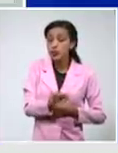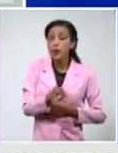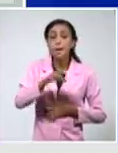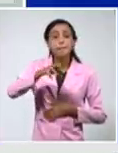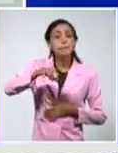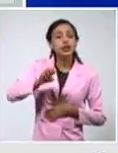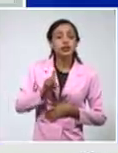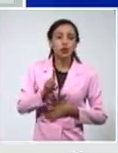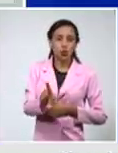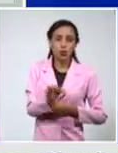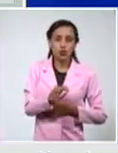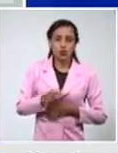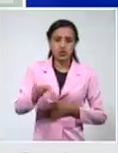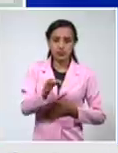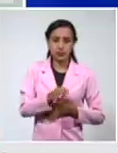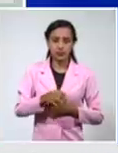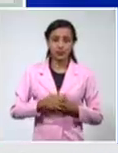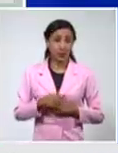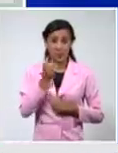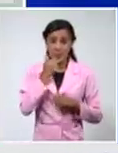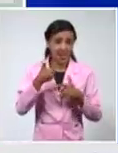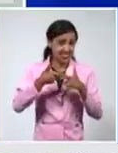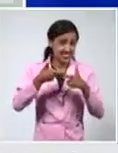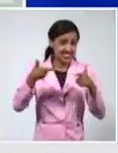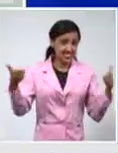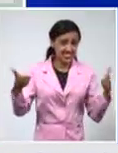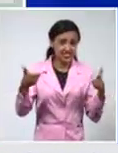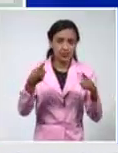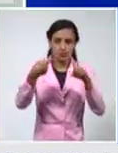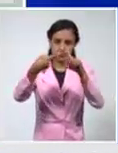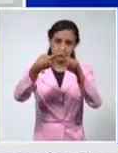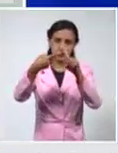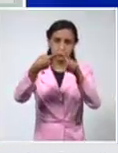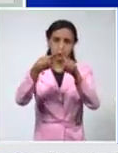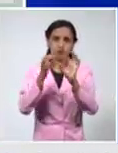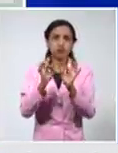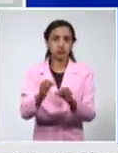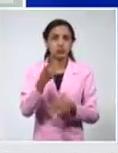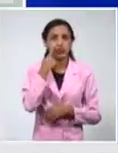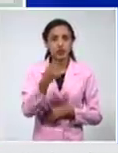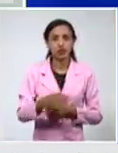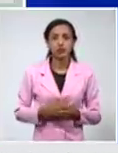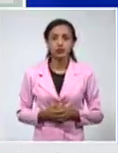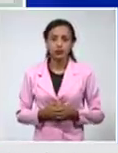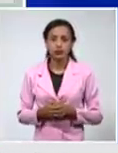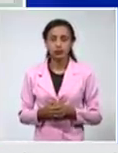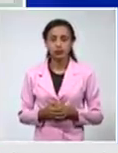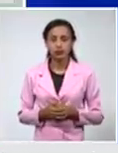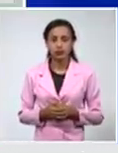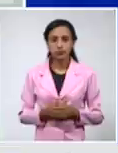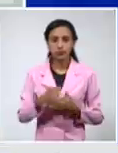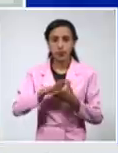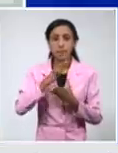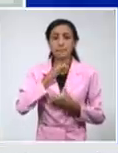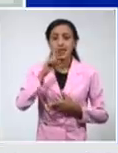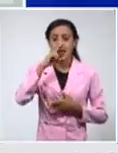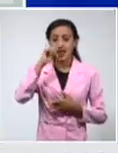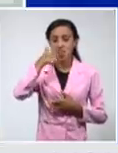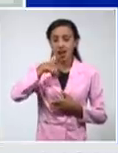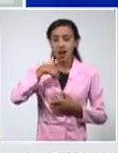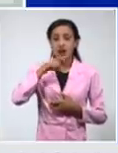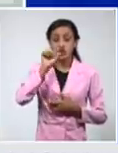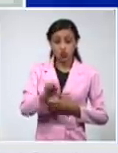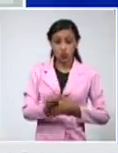1. Los más altos, el primero que aparece ahí es Melena del Sur, de la provincia de